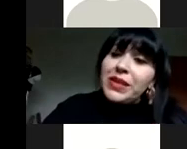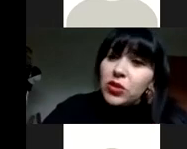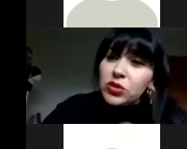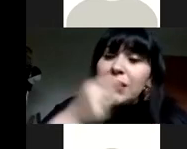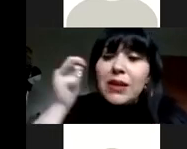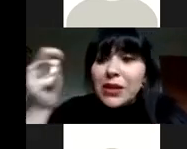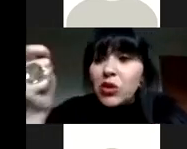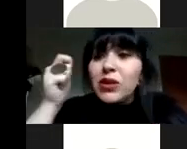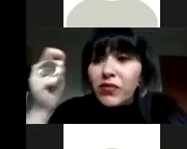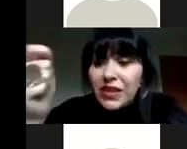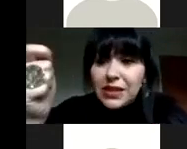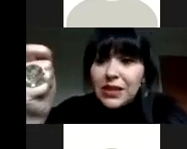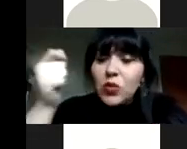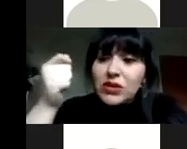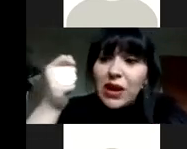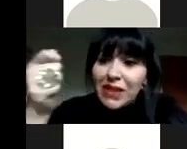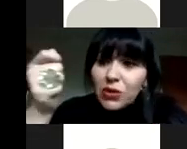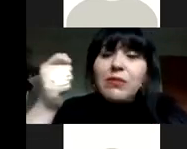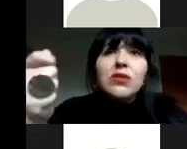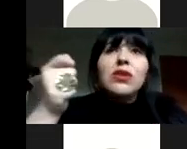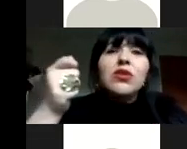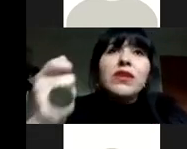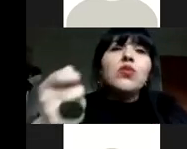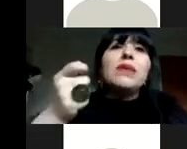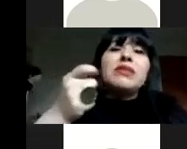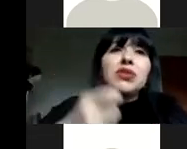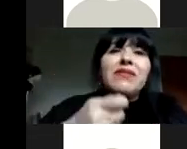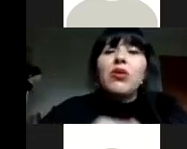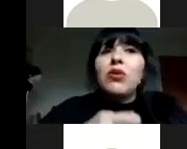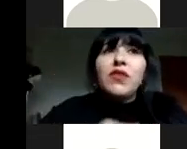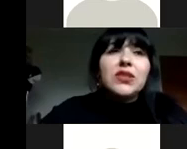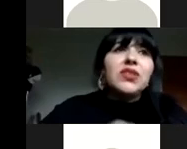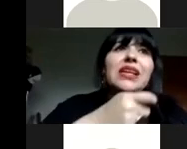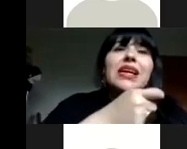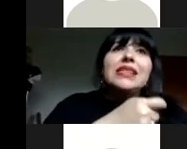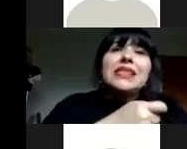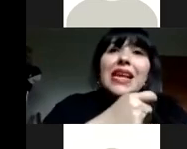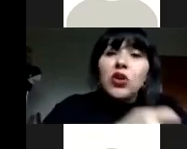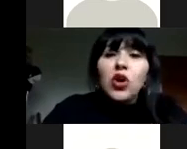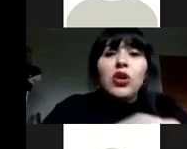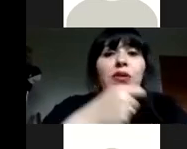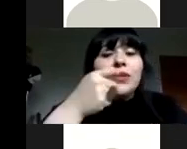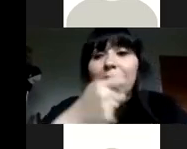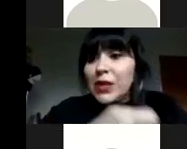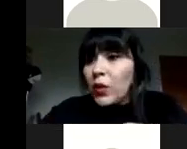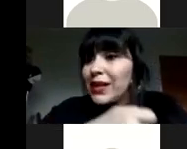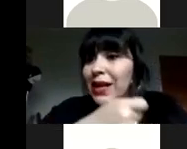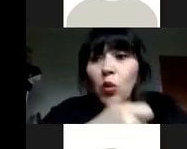puros mitos en el marco del COVID. Cuando hablamos en el marco del COVID, una persona bajo los efectos del alcohol,